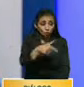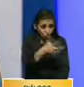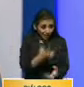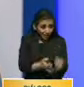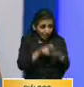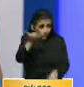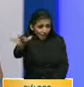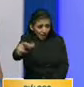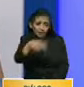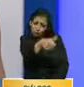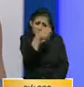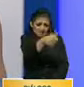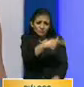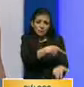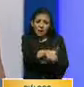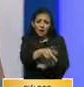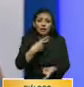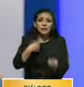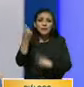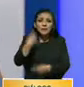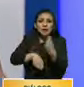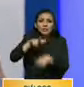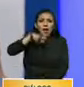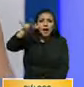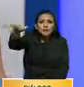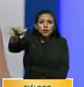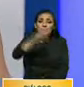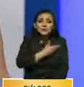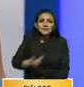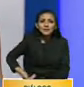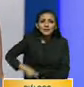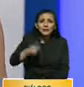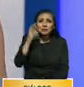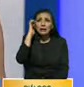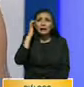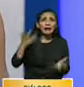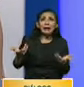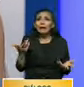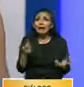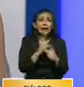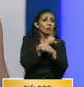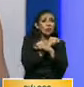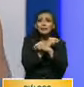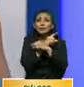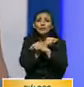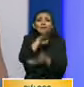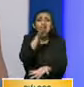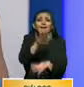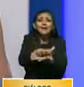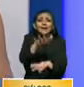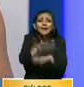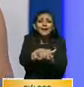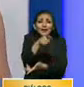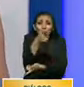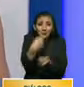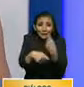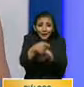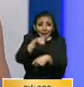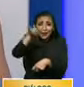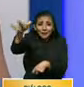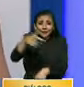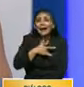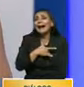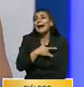irse, que pague lo suyo. Y venderé los aviones, presidente. Sé que está como loco tuiteando. Venderé los aviones aunque le duela.